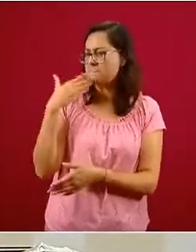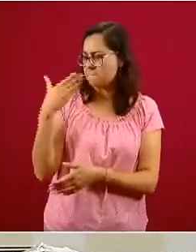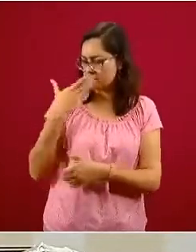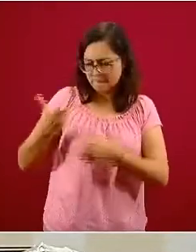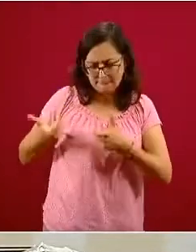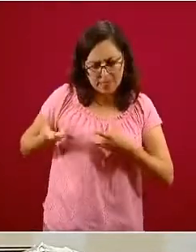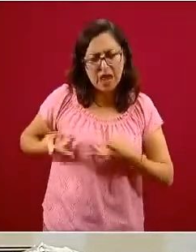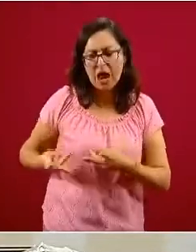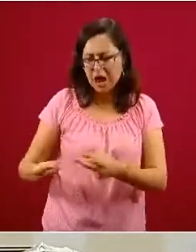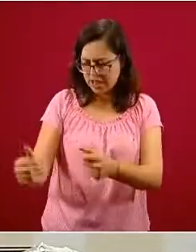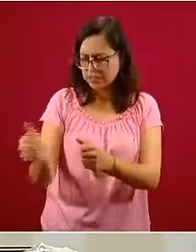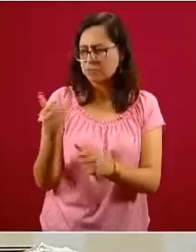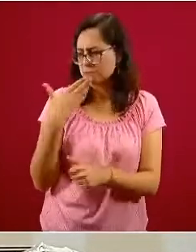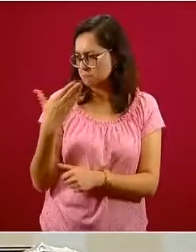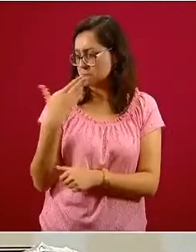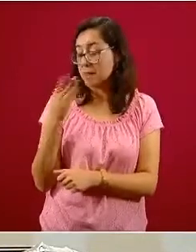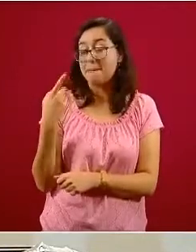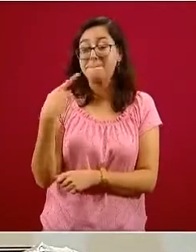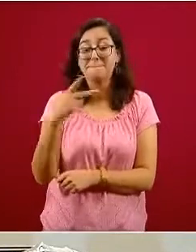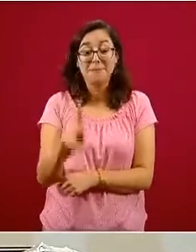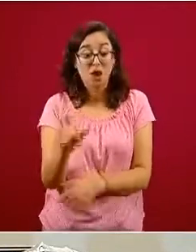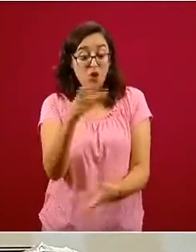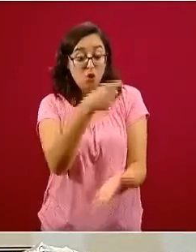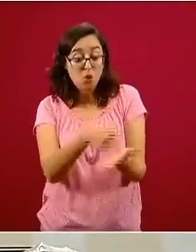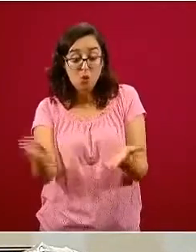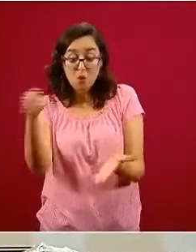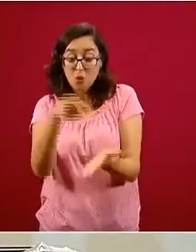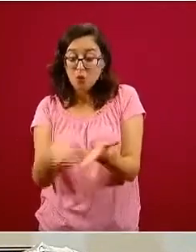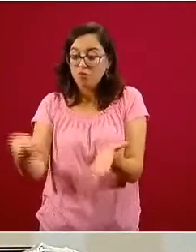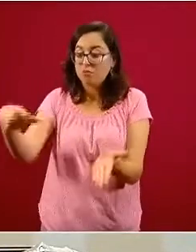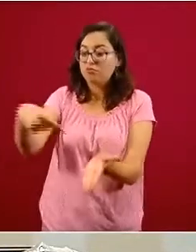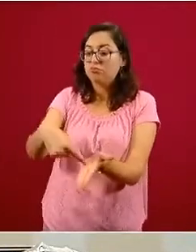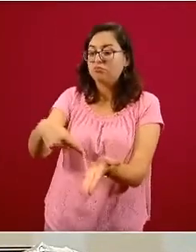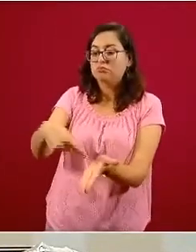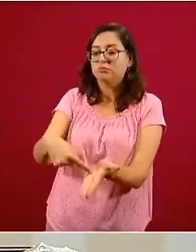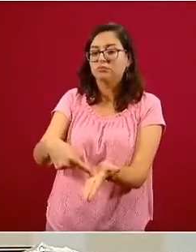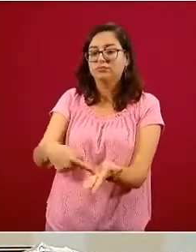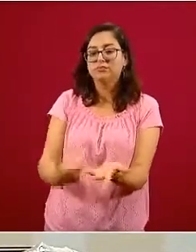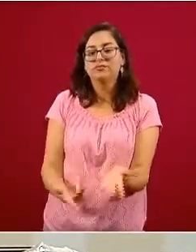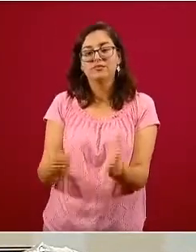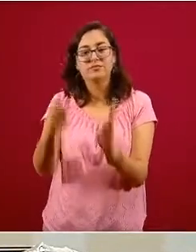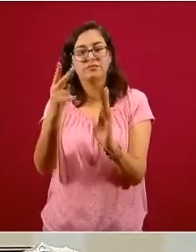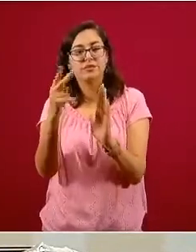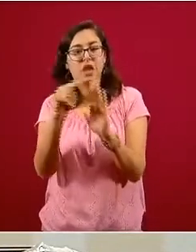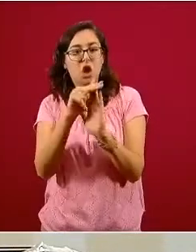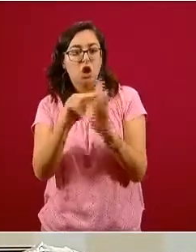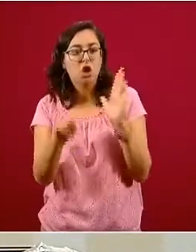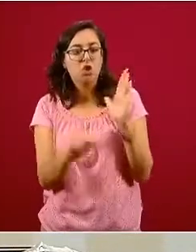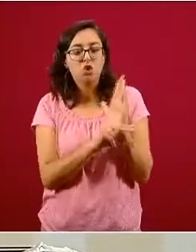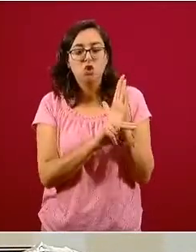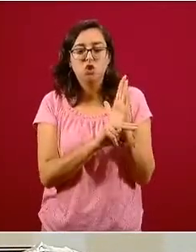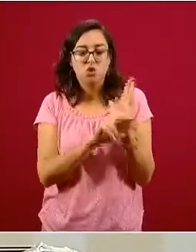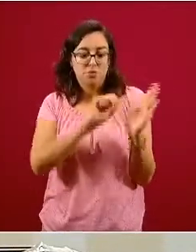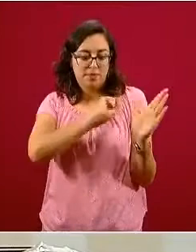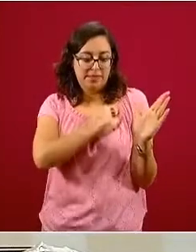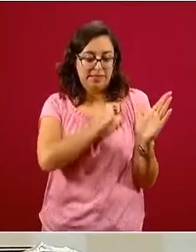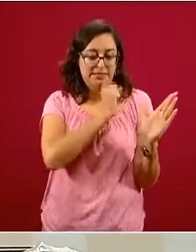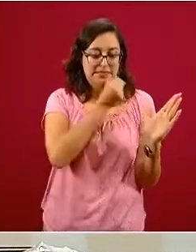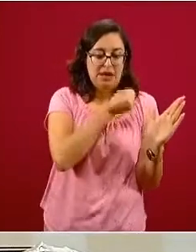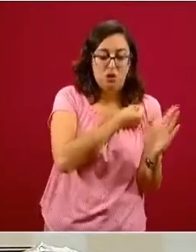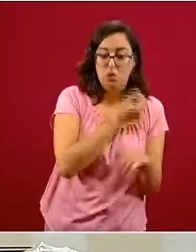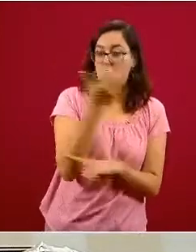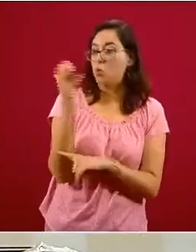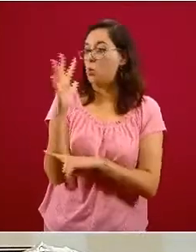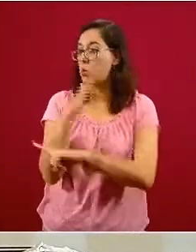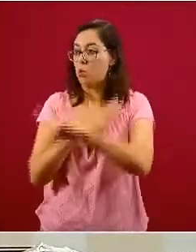el gobierno adquiera atienda a normas de carácter tanto de salud como